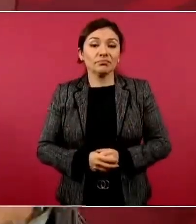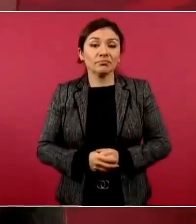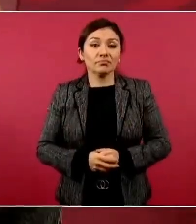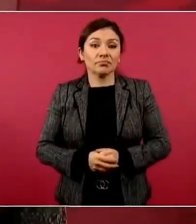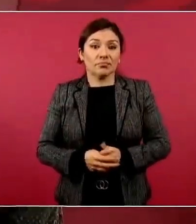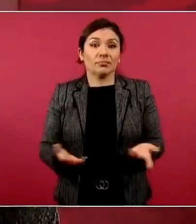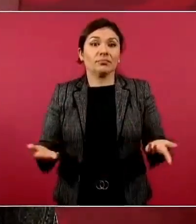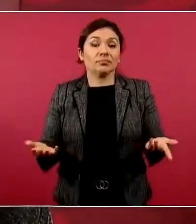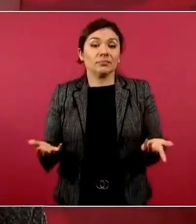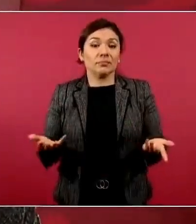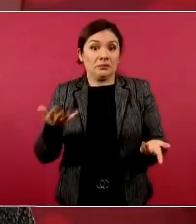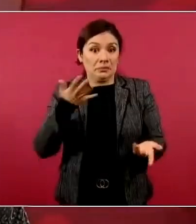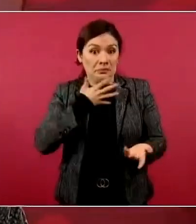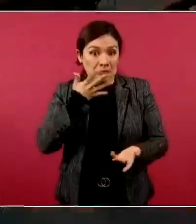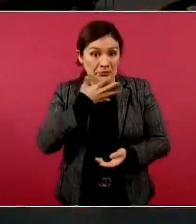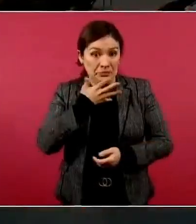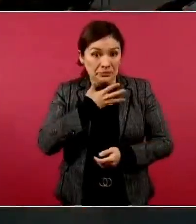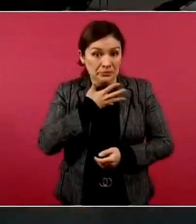Y hay